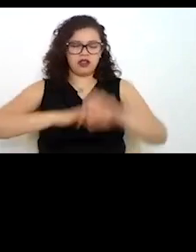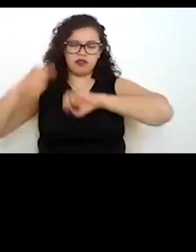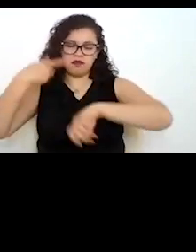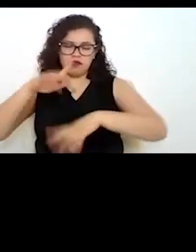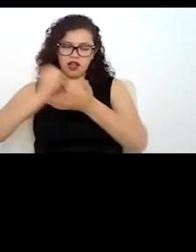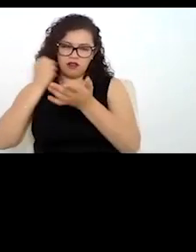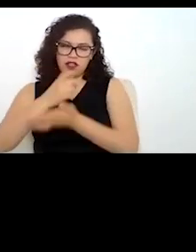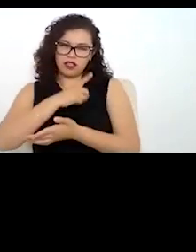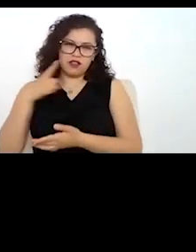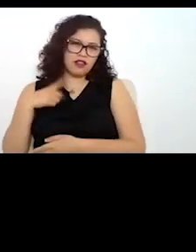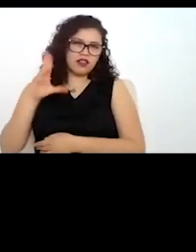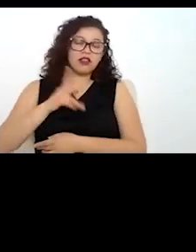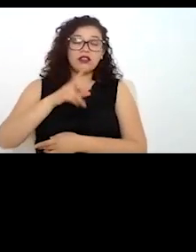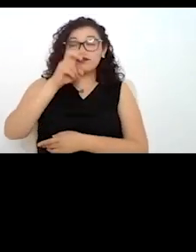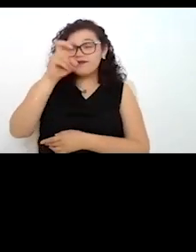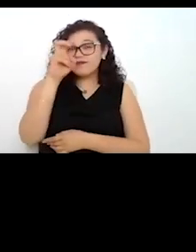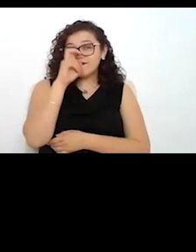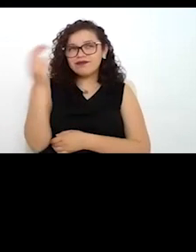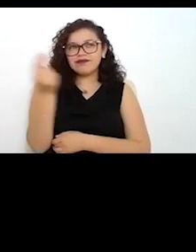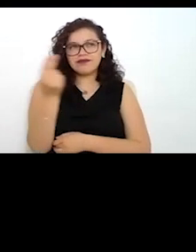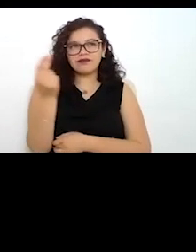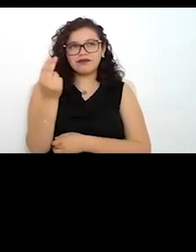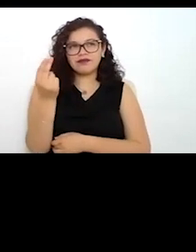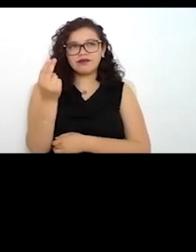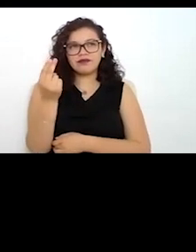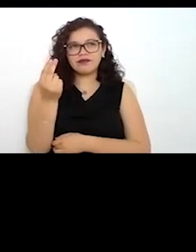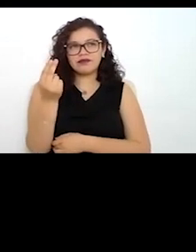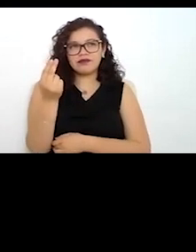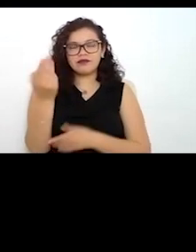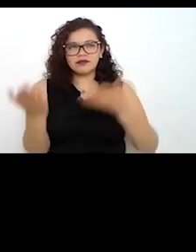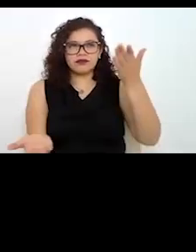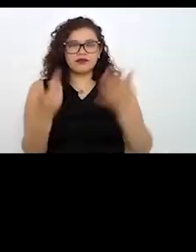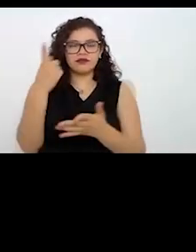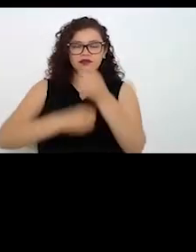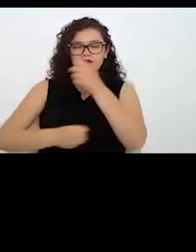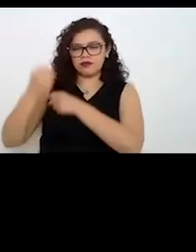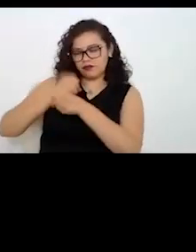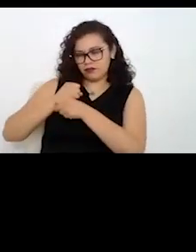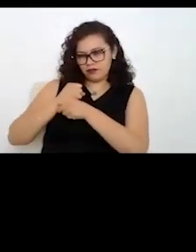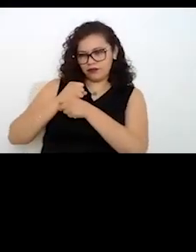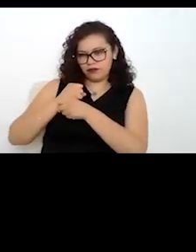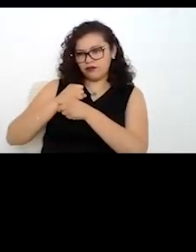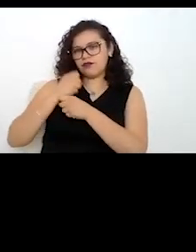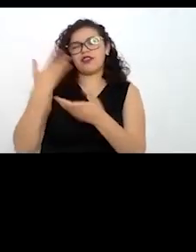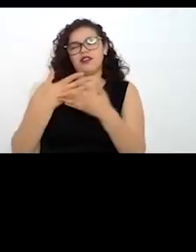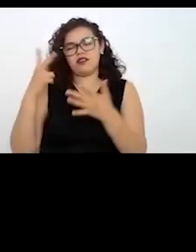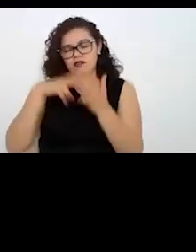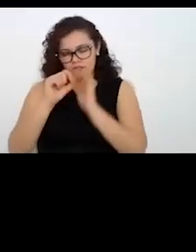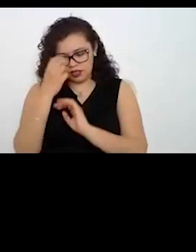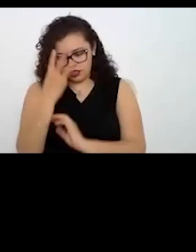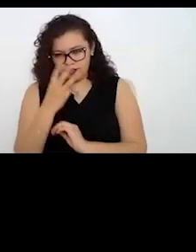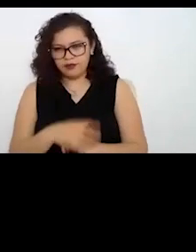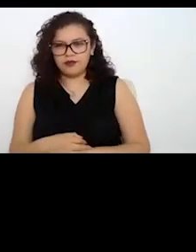porque la aplicación estrictamente necesaria sería proporcional del año pasado y proporcional de este año. Entonces,